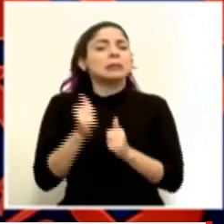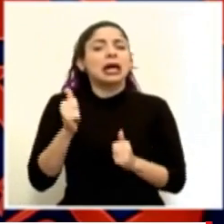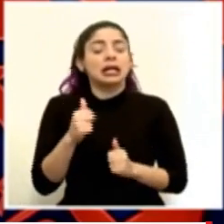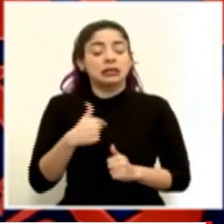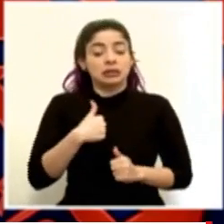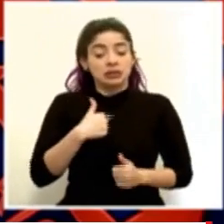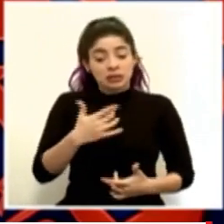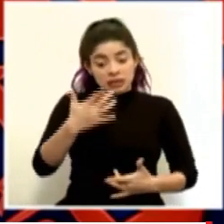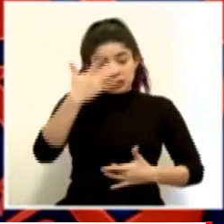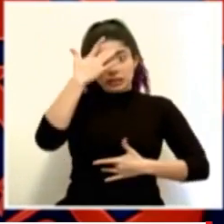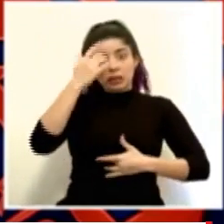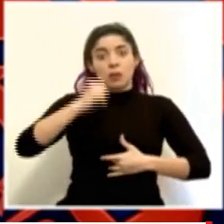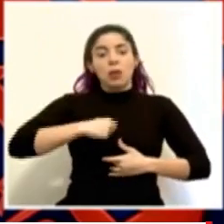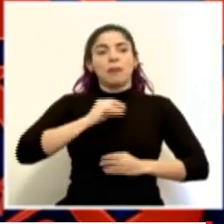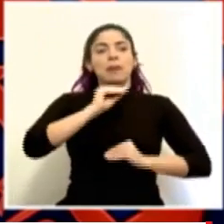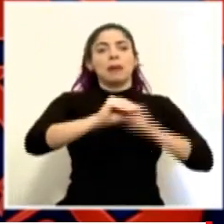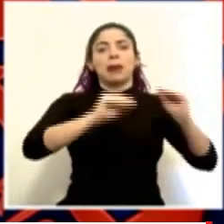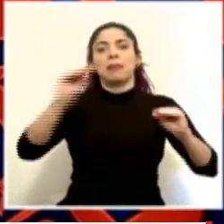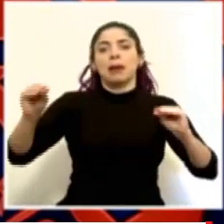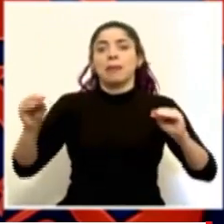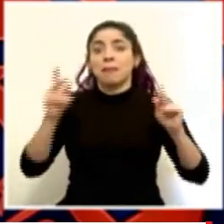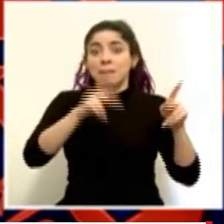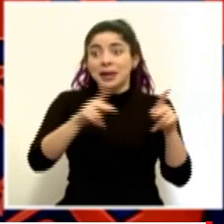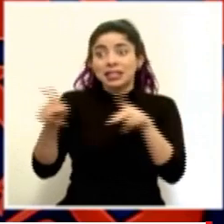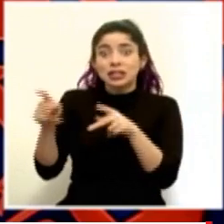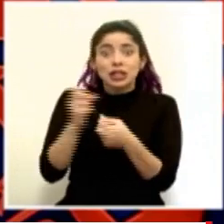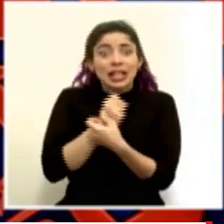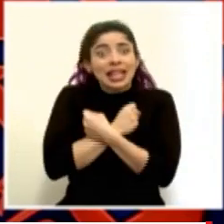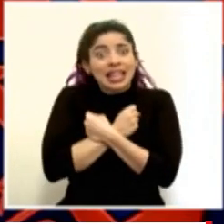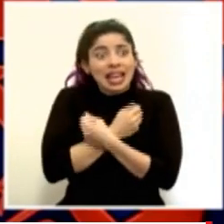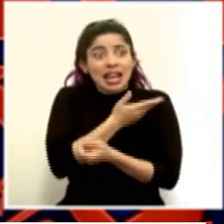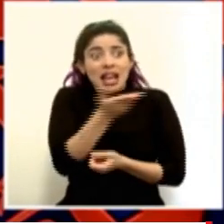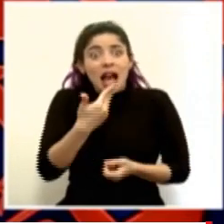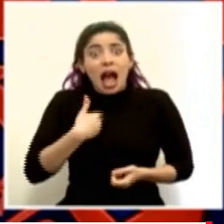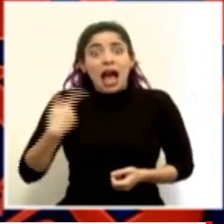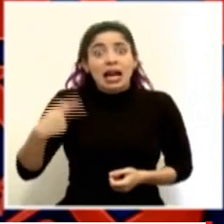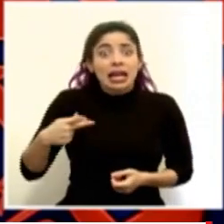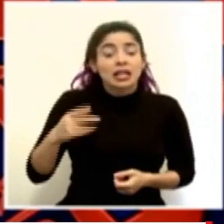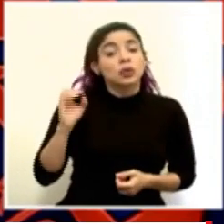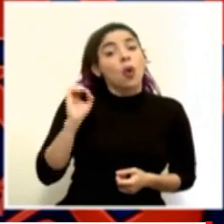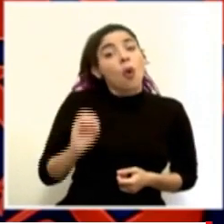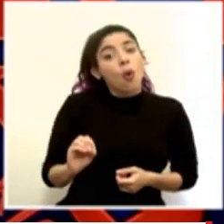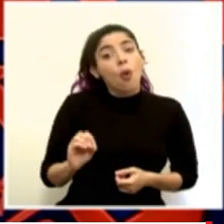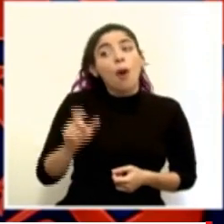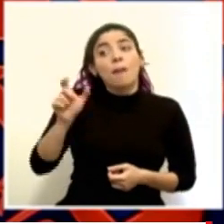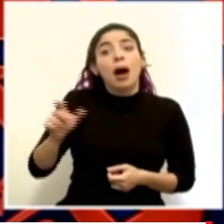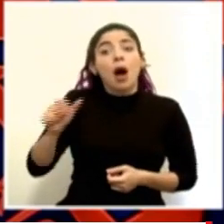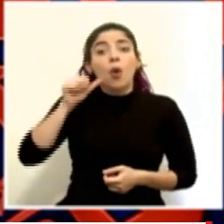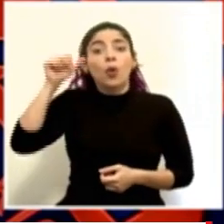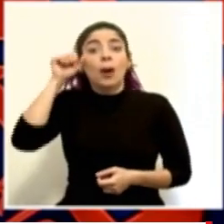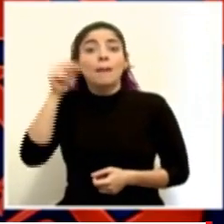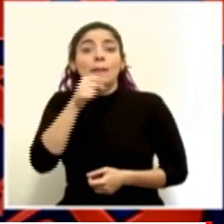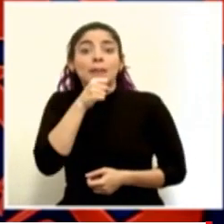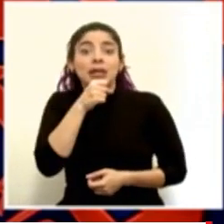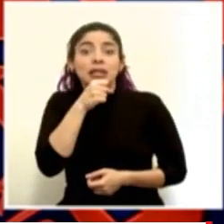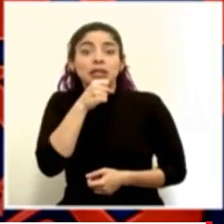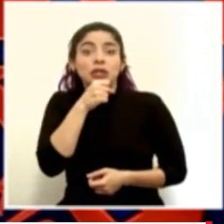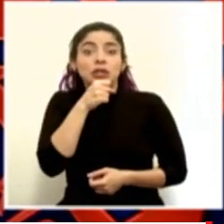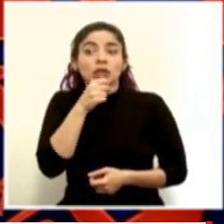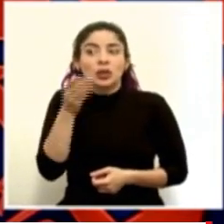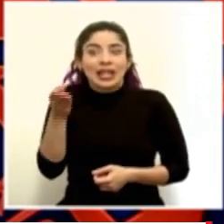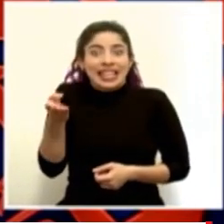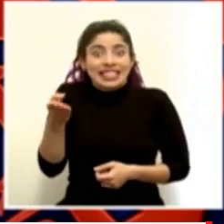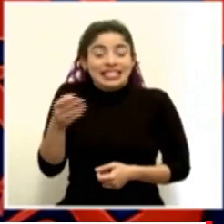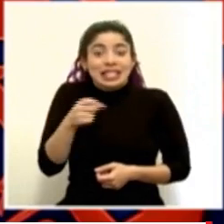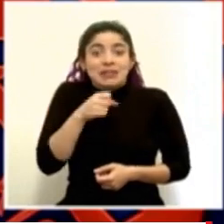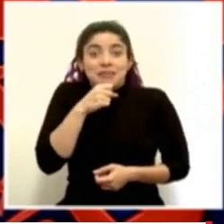pueden contagiar a seres queridos que tienen los factores de riesgo o que son adultos mayores, que en sí